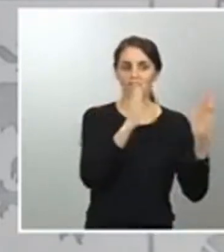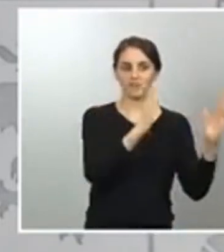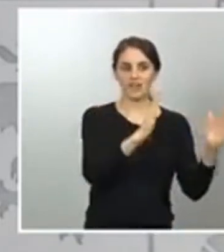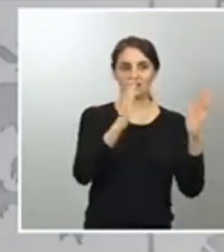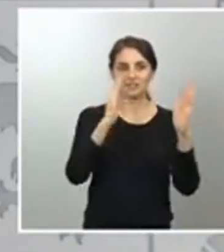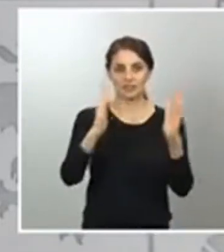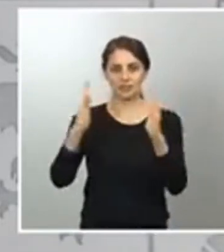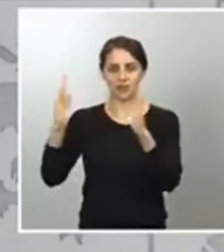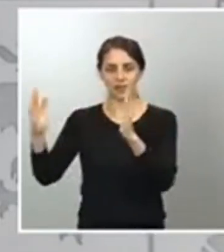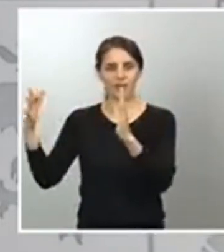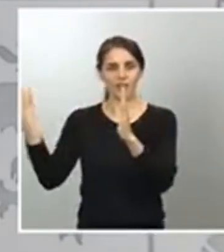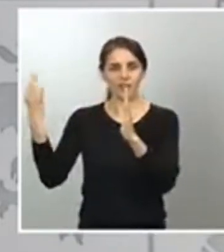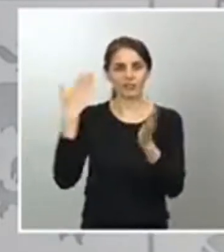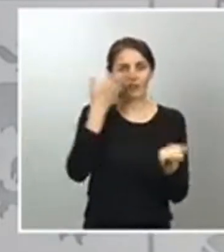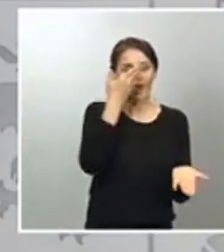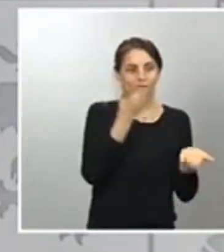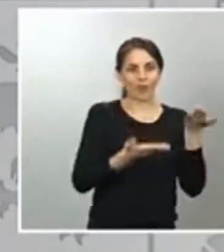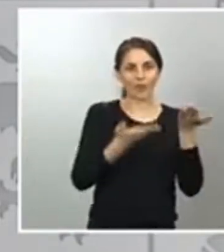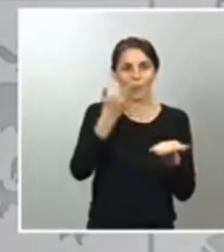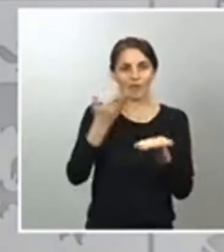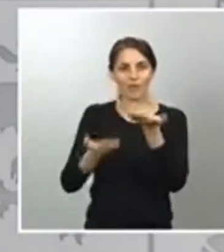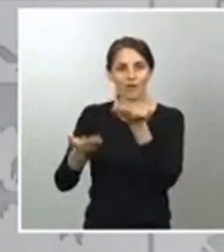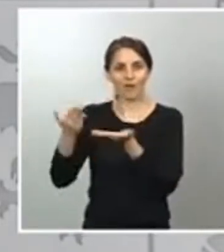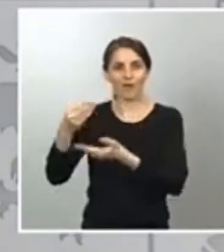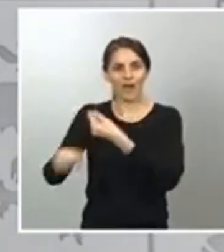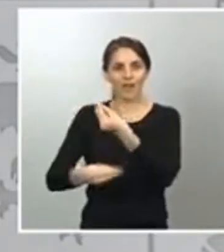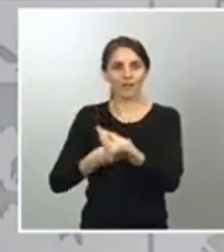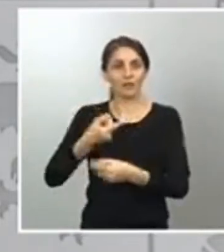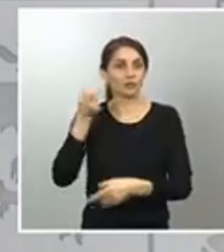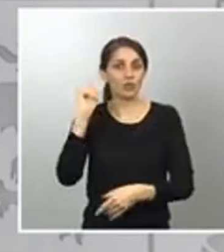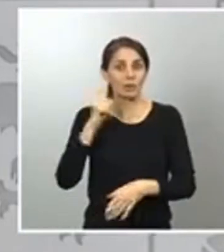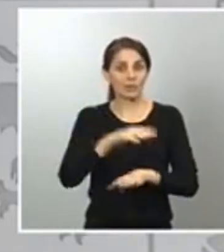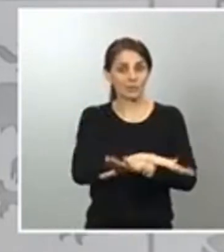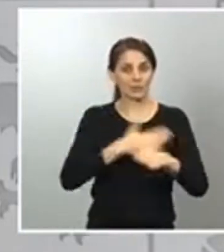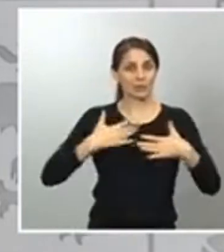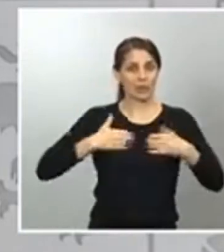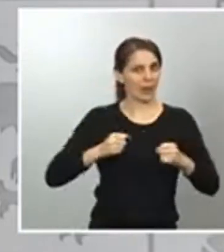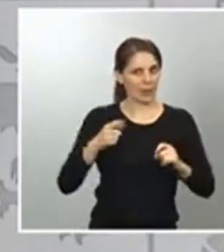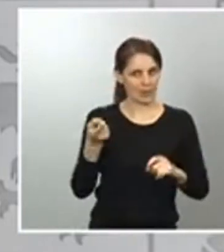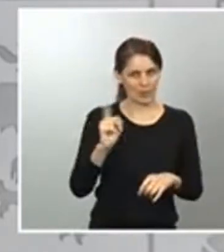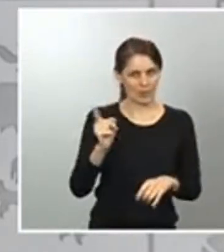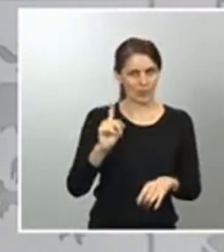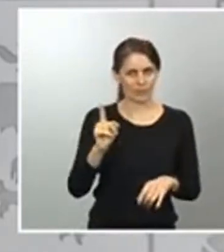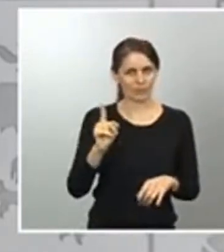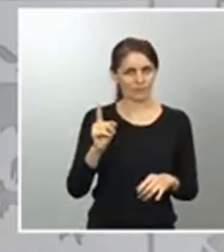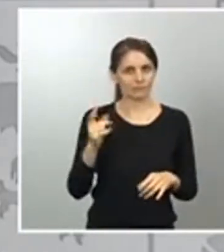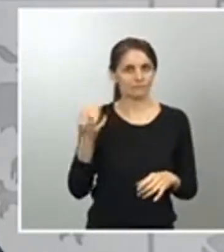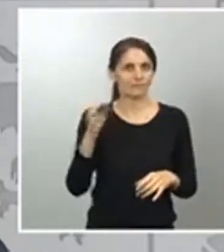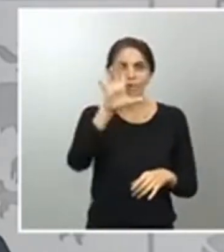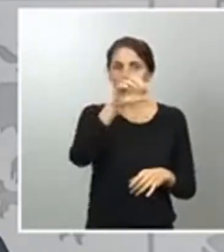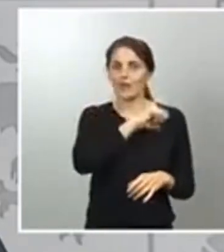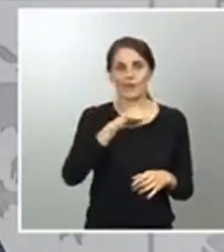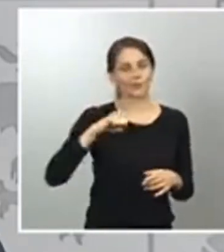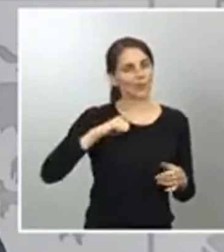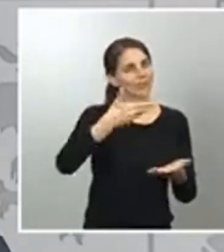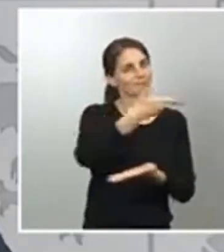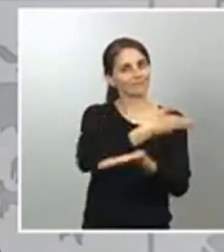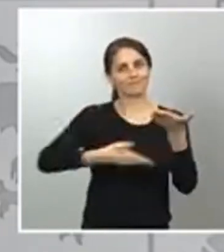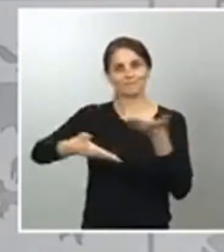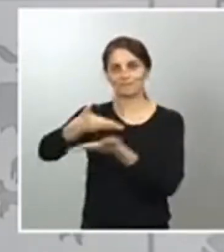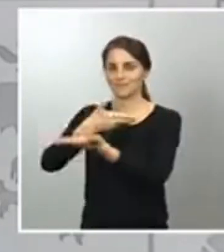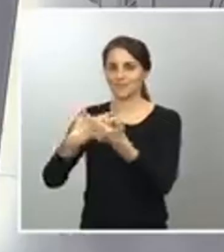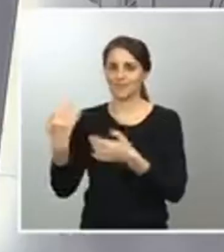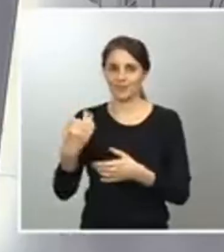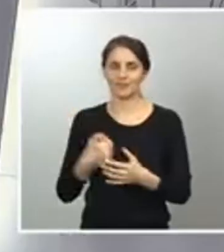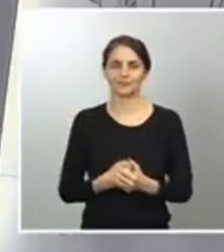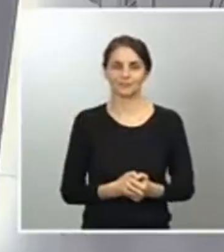manera compartida, no solamente por el Ministerio de Sanidad, que tendrá la última palabra, sino también por las comunidades autónomas.